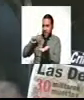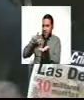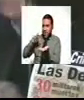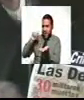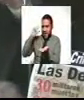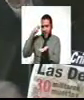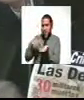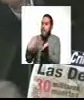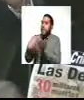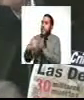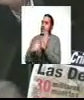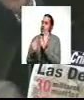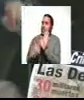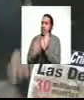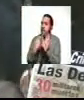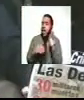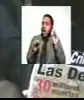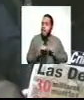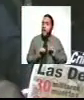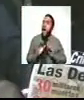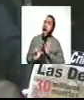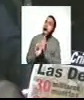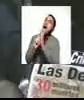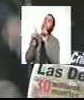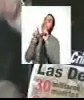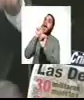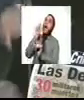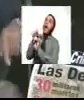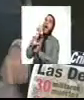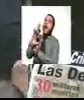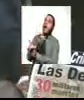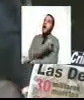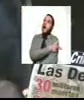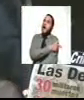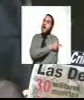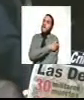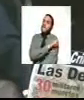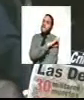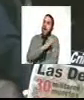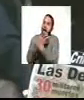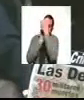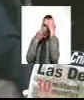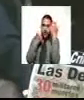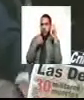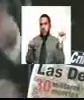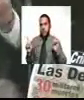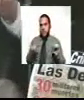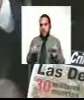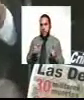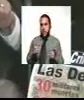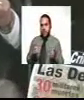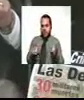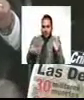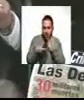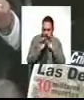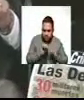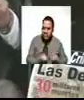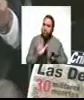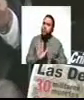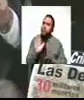Benedetti. No legislemos para la FARC, legislemos para los colombianos. No